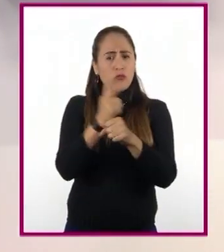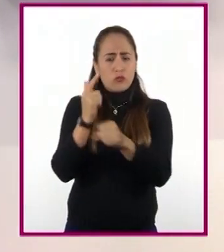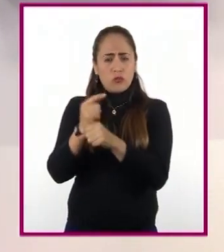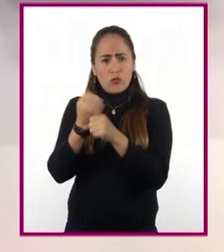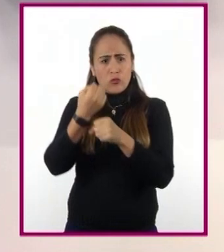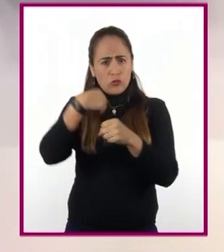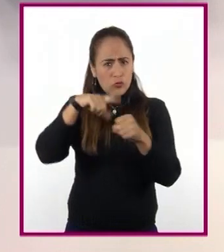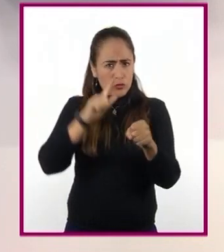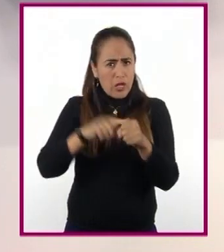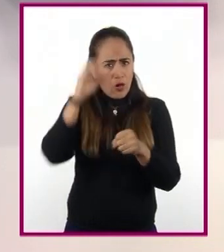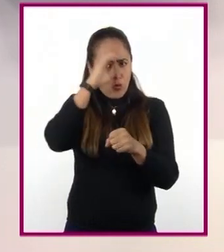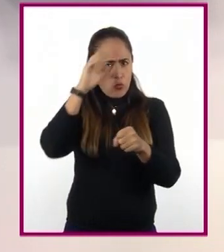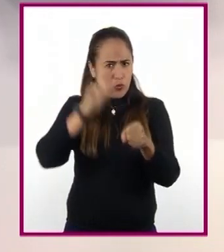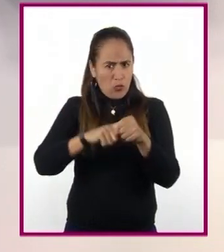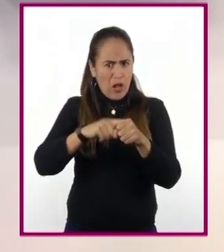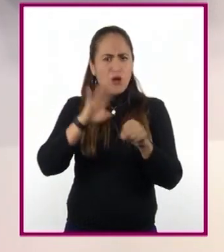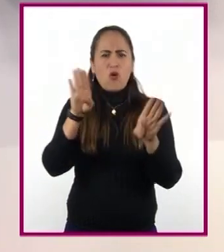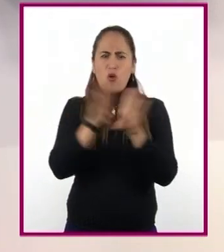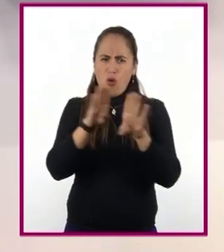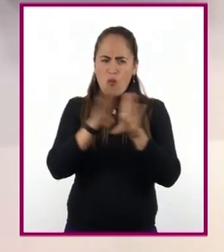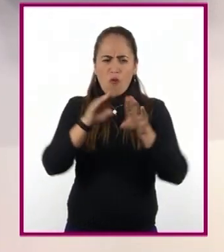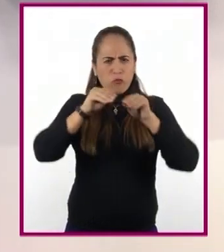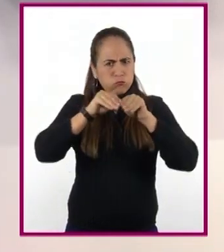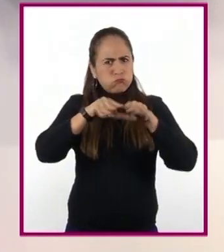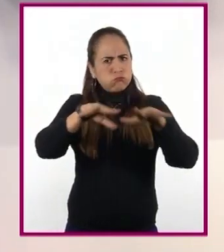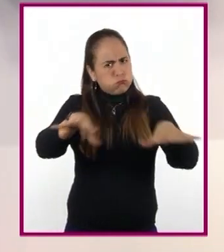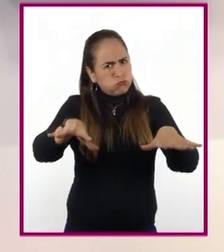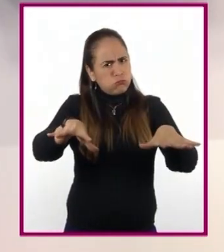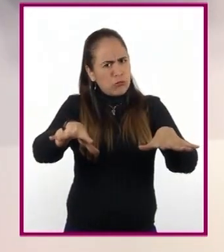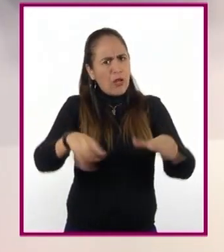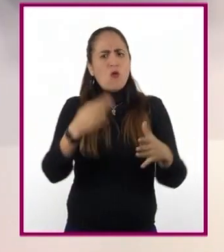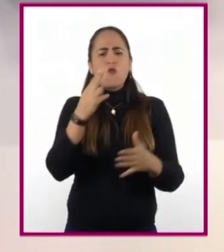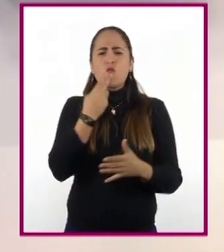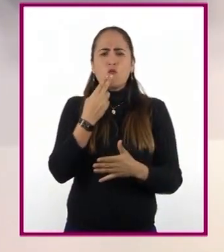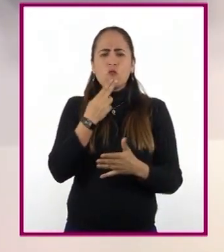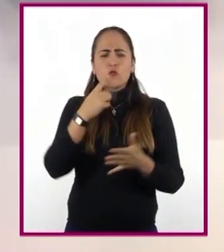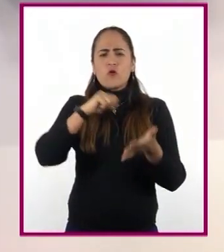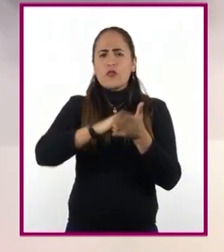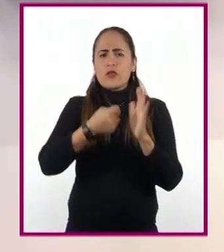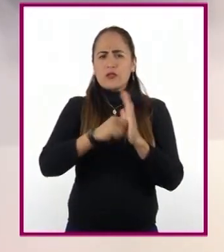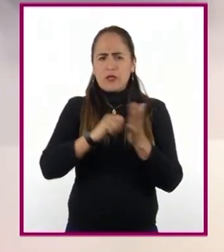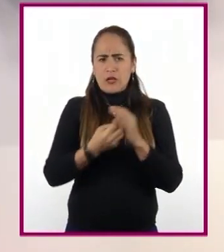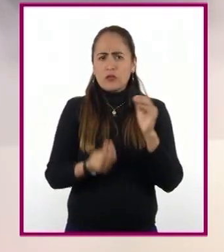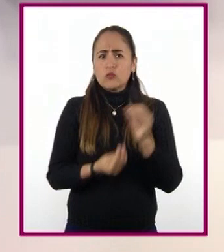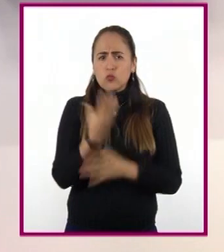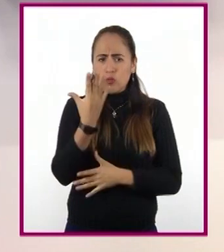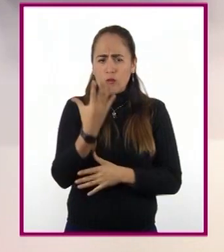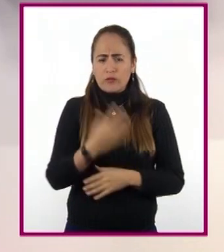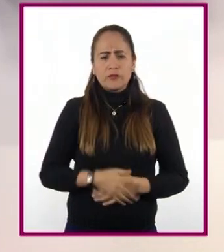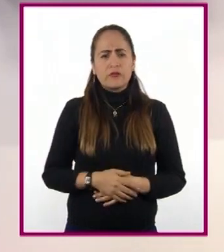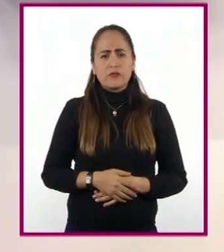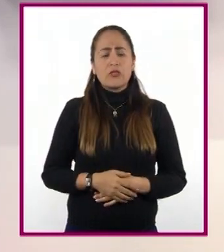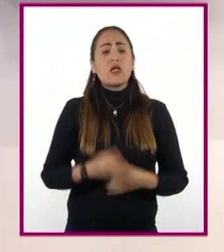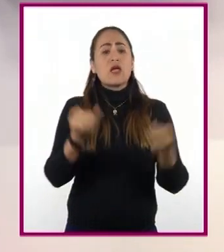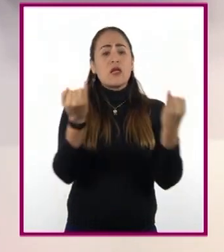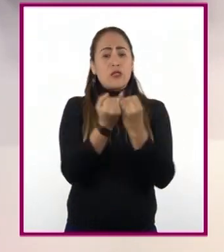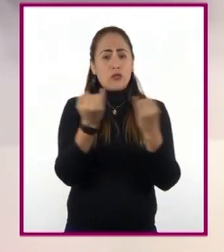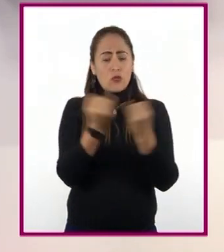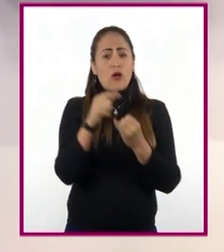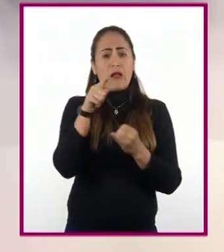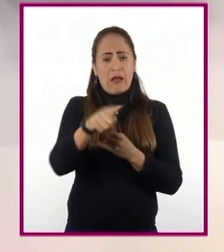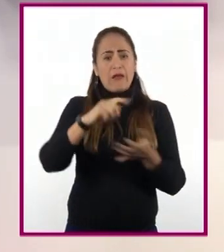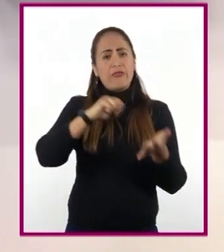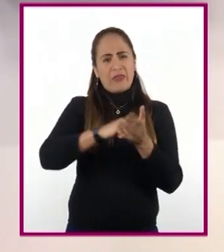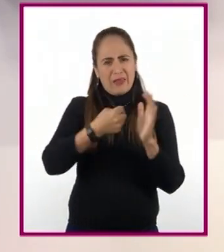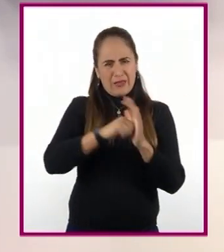socioculturales influyen o influyeron en la creación y uso de técnicas. Hablaremos de la influencia de la técnica en